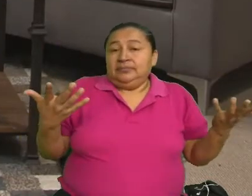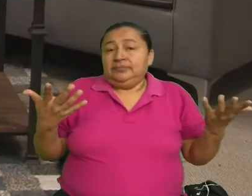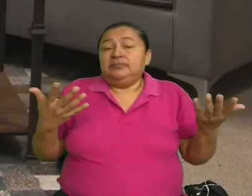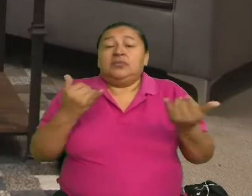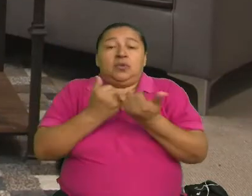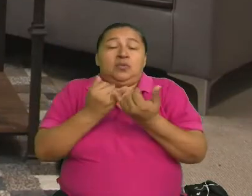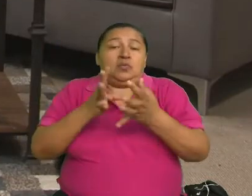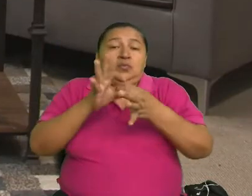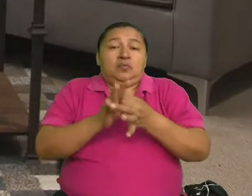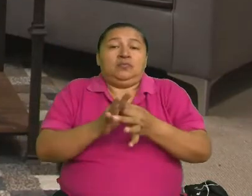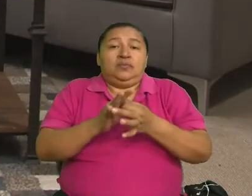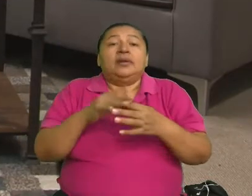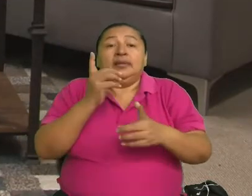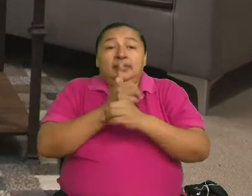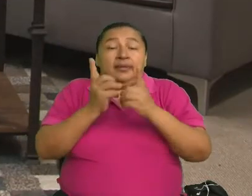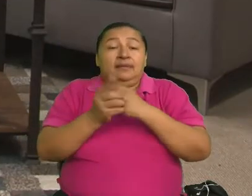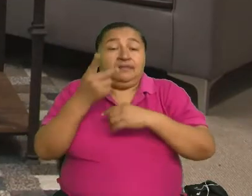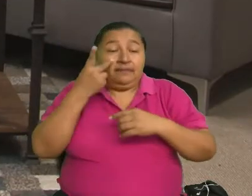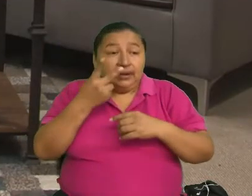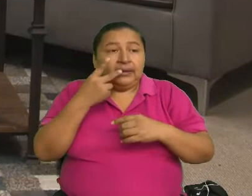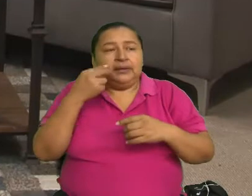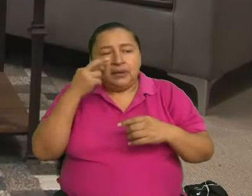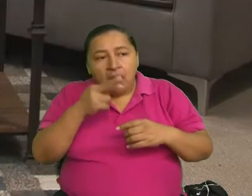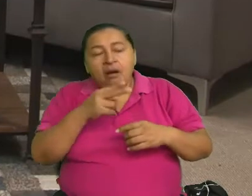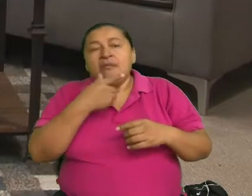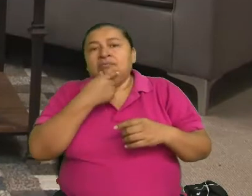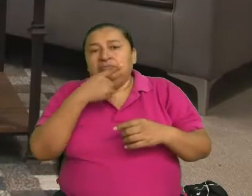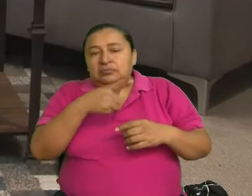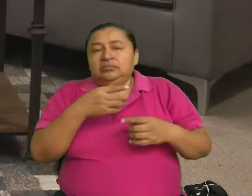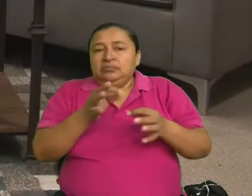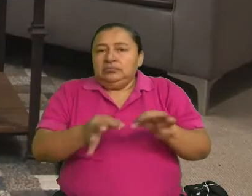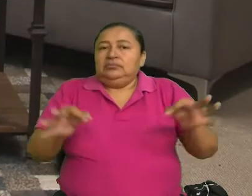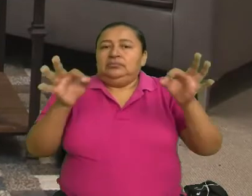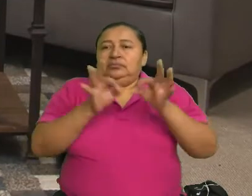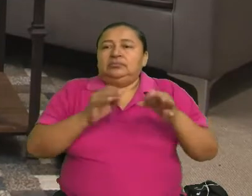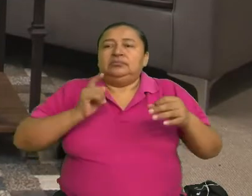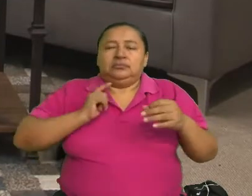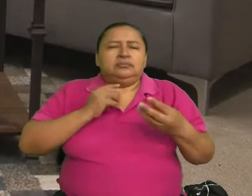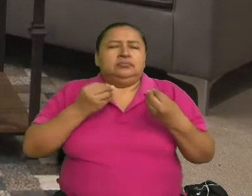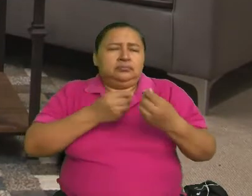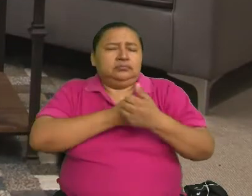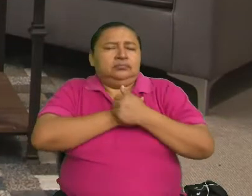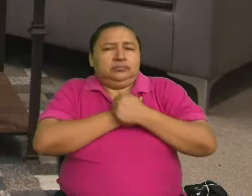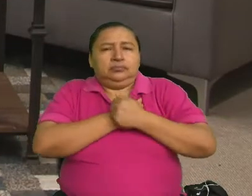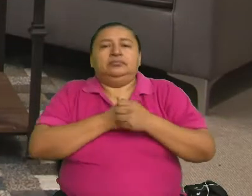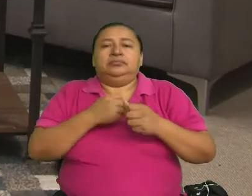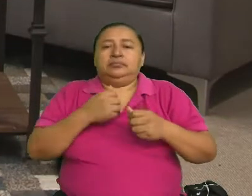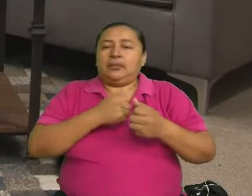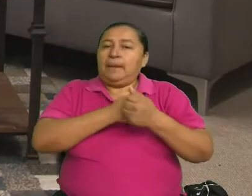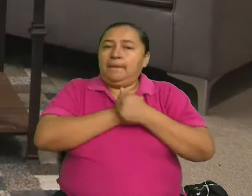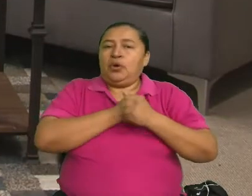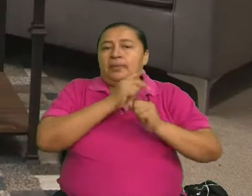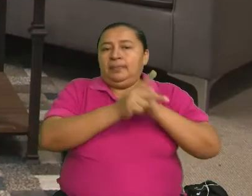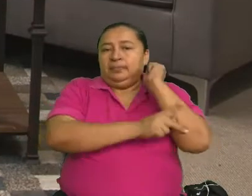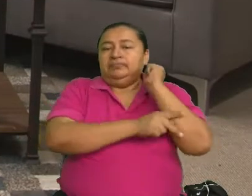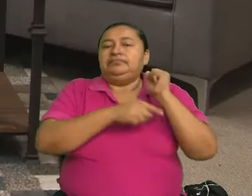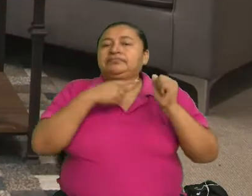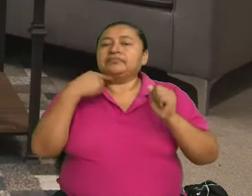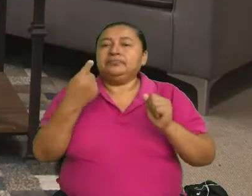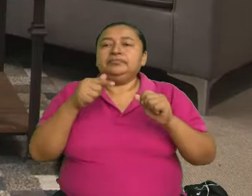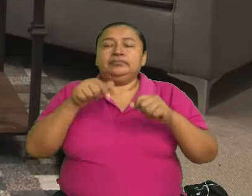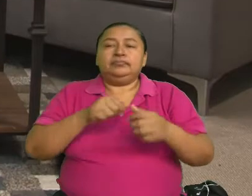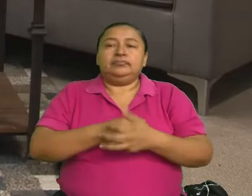cosa que hay que verla y valorarla. Y tienen mucho amor patrio. Es el rescate. Nosotros